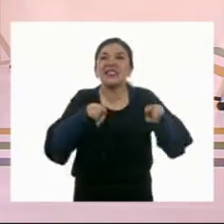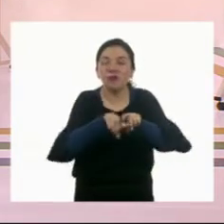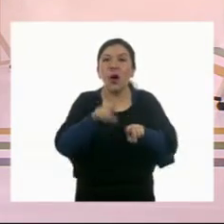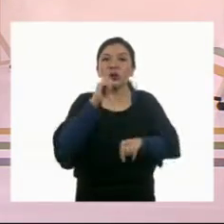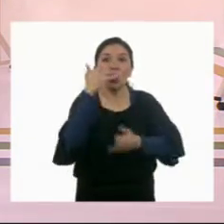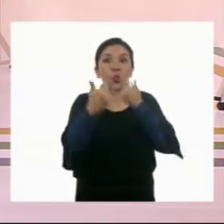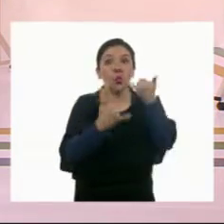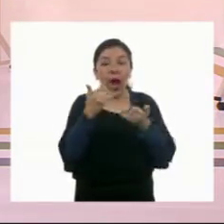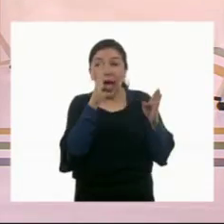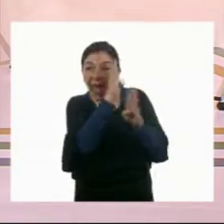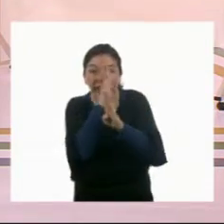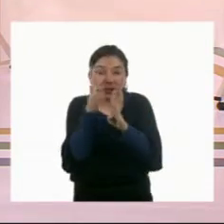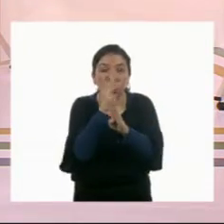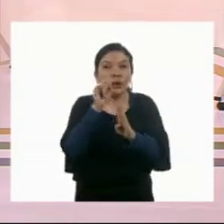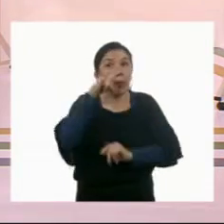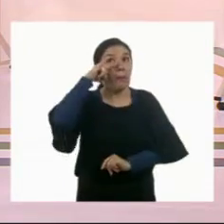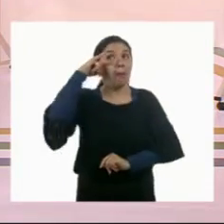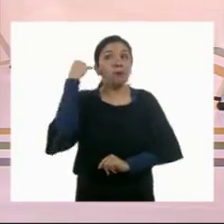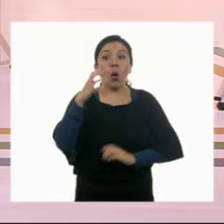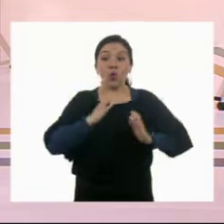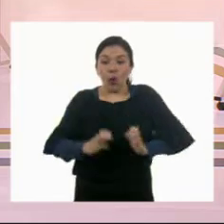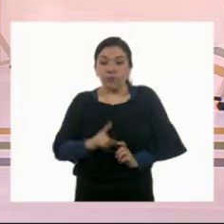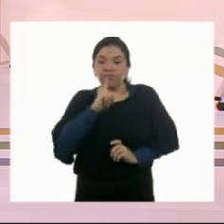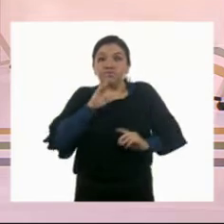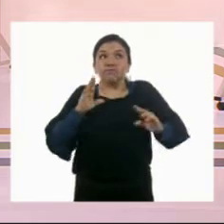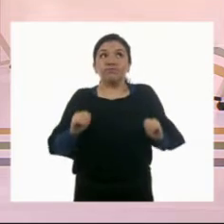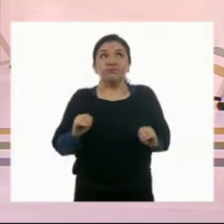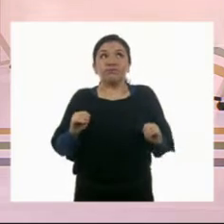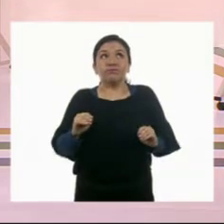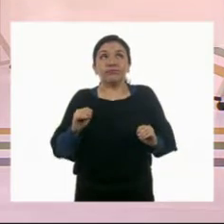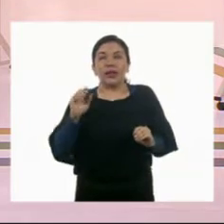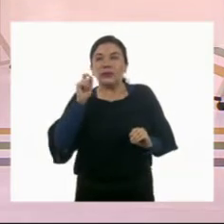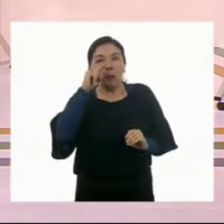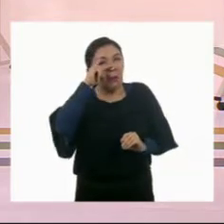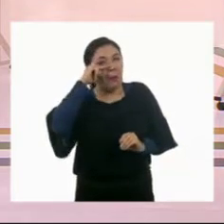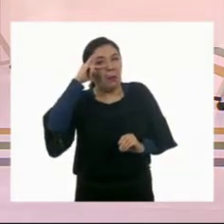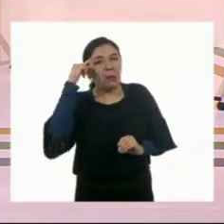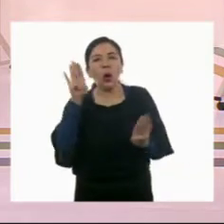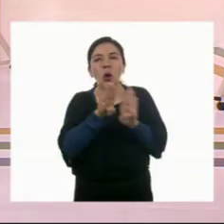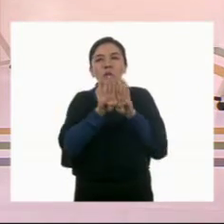escondidas, éramos invisibles cada vez que hacíamos un silencio corporal.